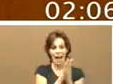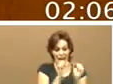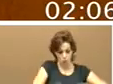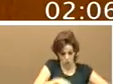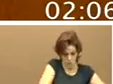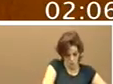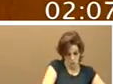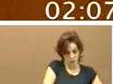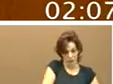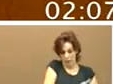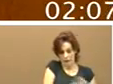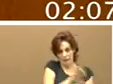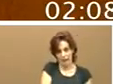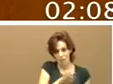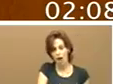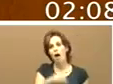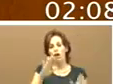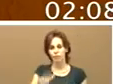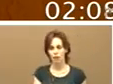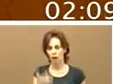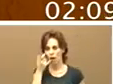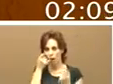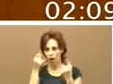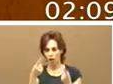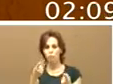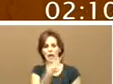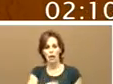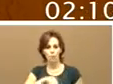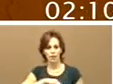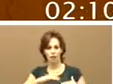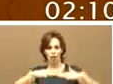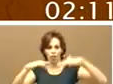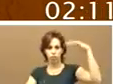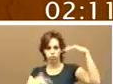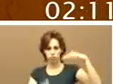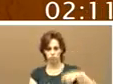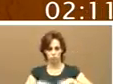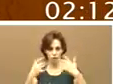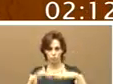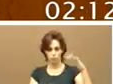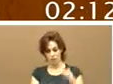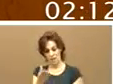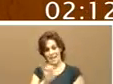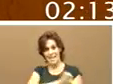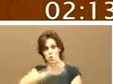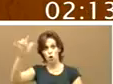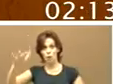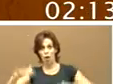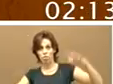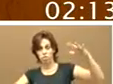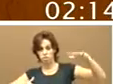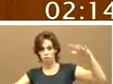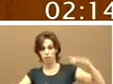encontraríamos, como bien se ha indicado, con una España de dos velocidades. Y lo mismo que no queremos una Europa de dos velocidades, nos parece